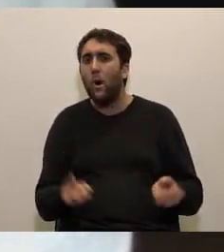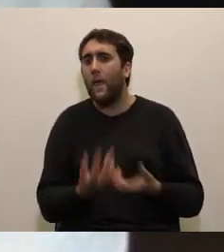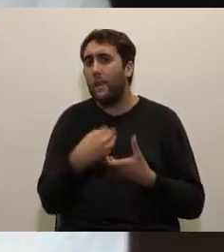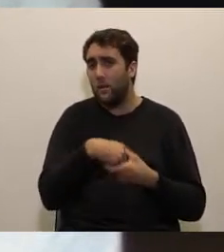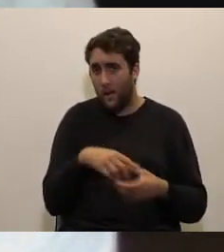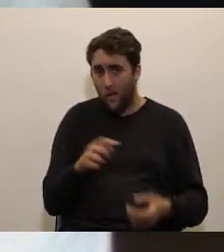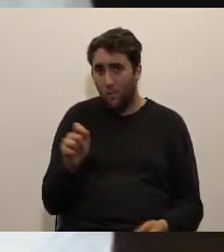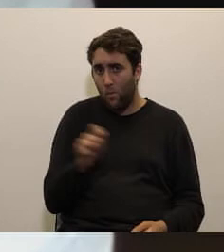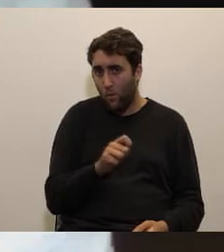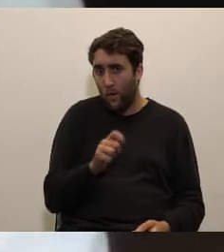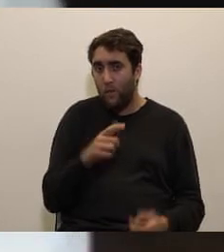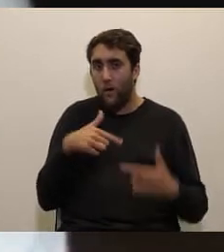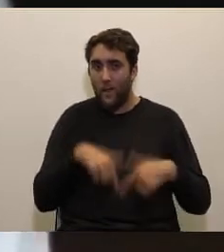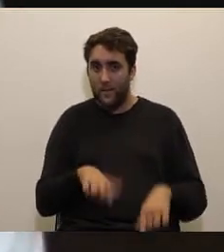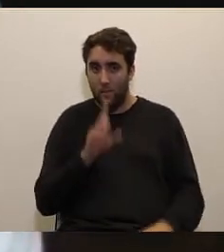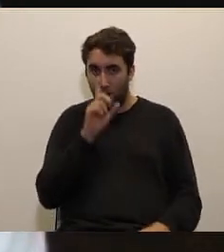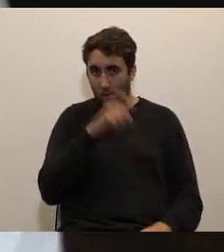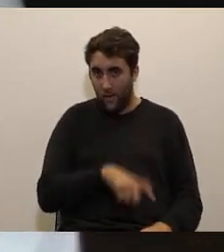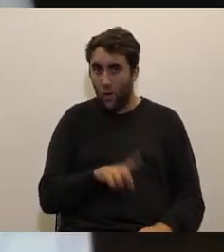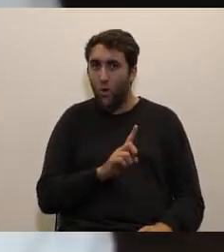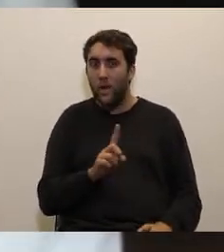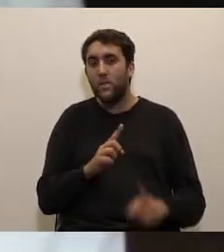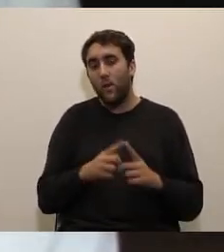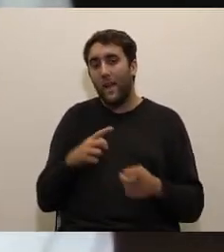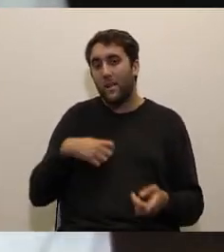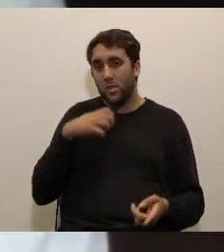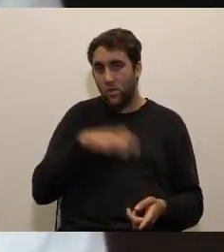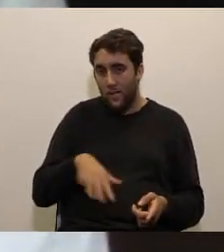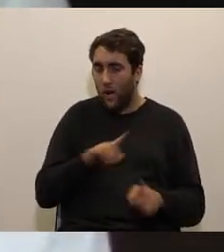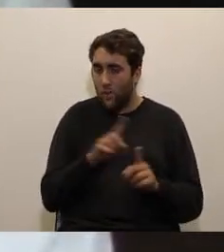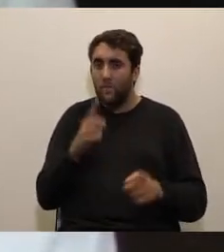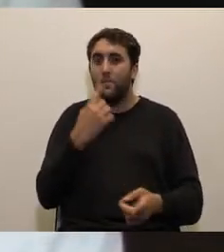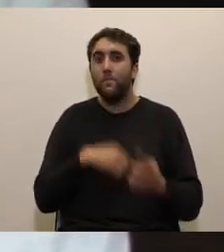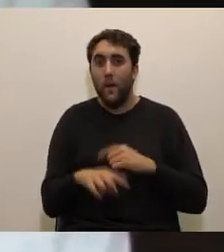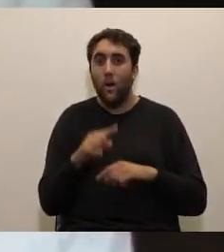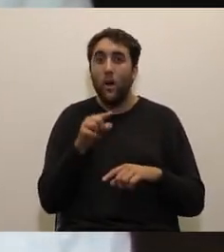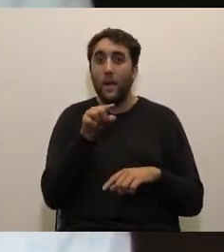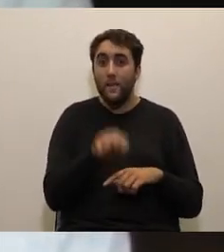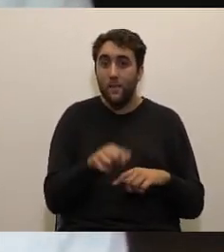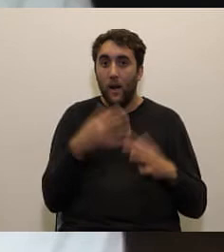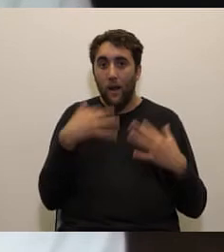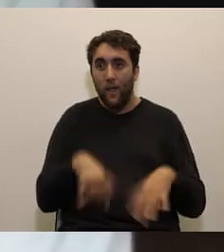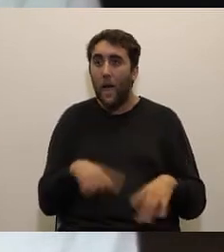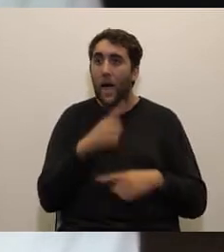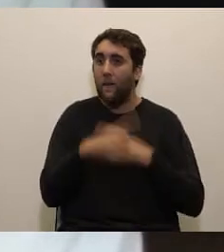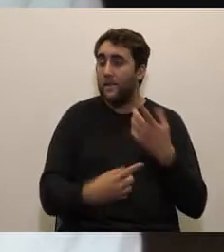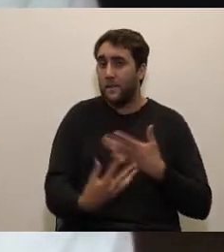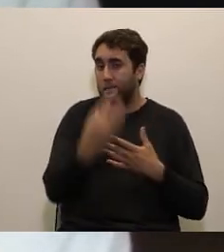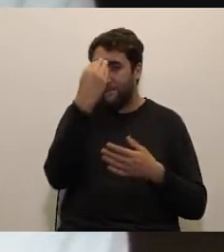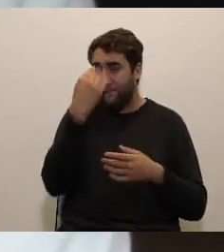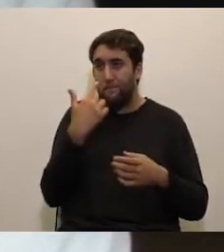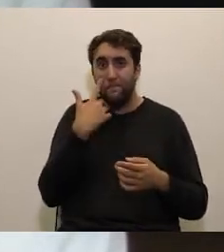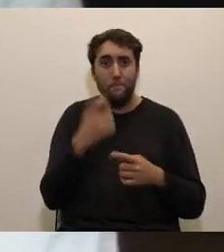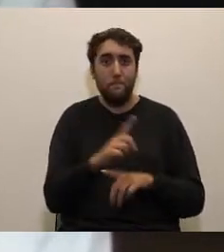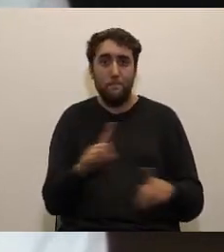Son públicas, en este caso las hace la Intendencia de Montevideo, no es activismo, digamos, social. Pero lo que quiero decir es, a veces están tan dentro de lo que usamos que ni